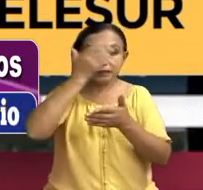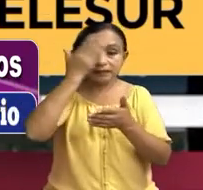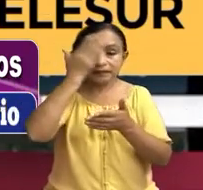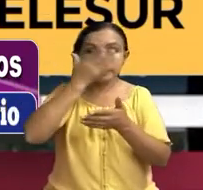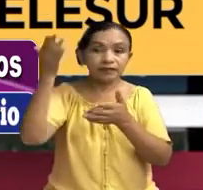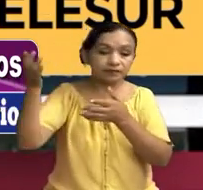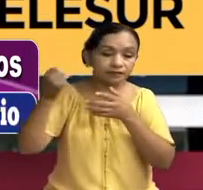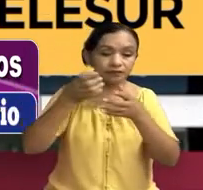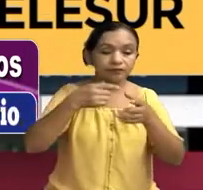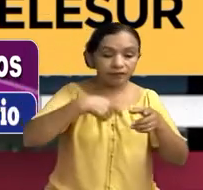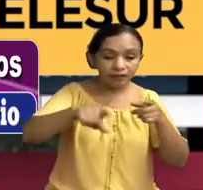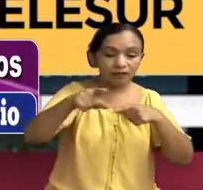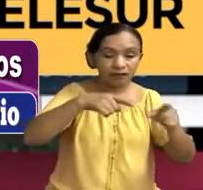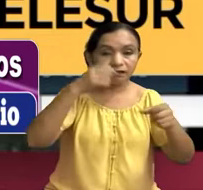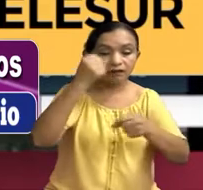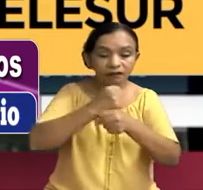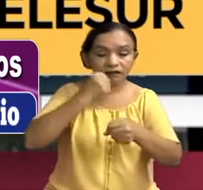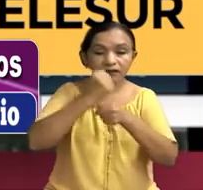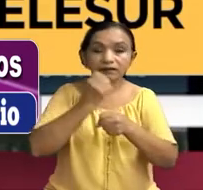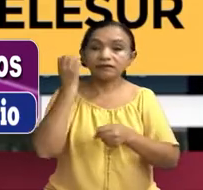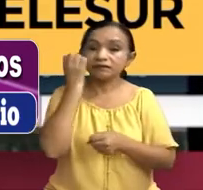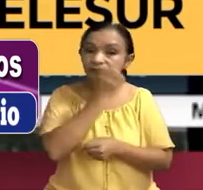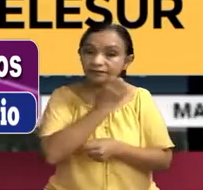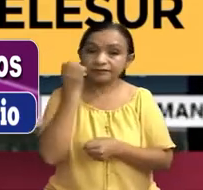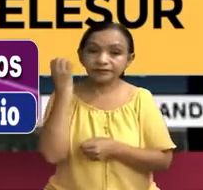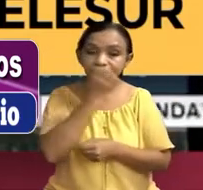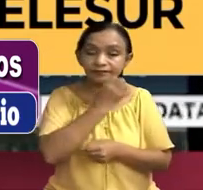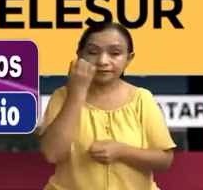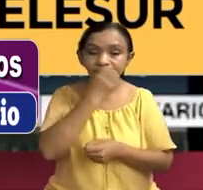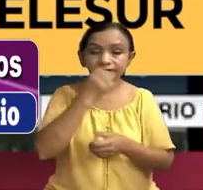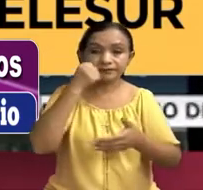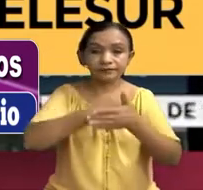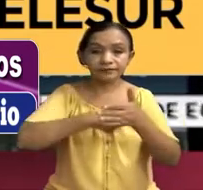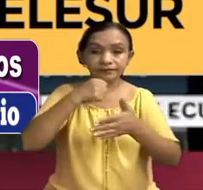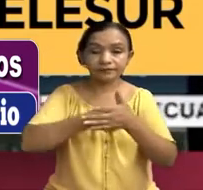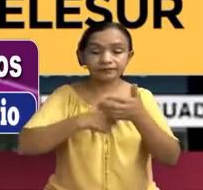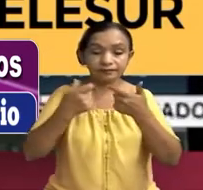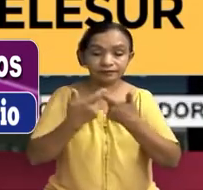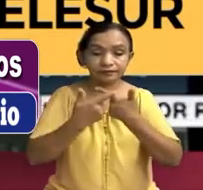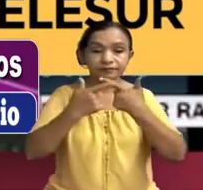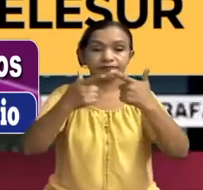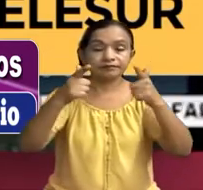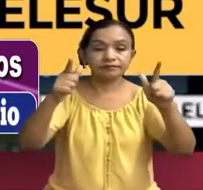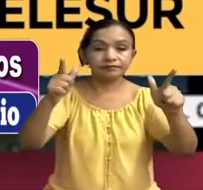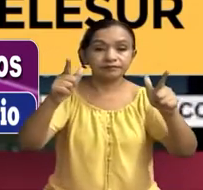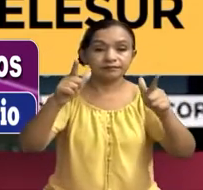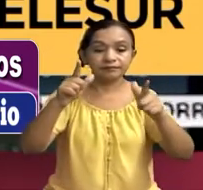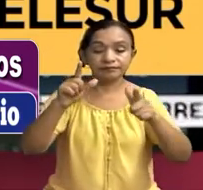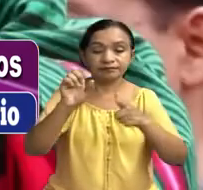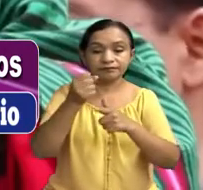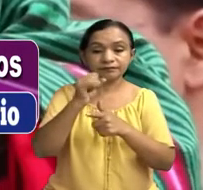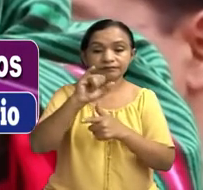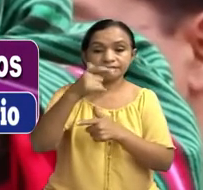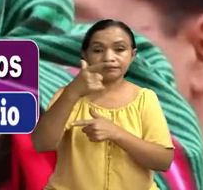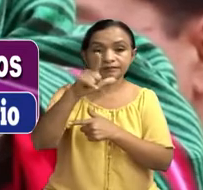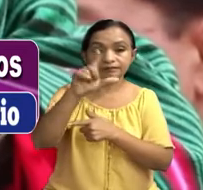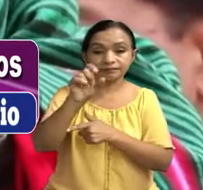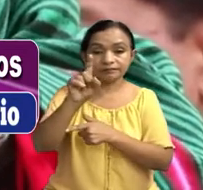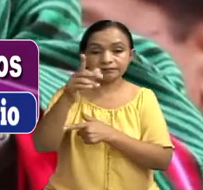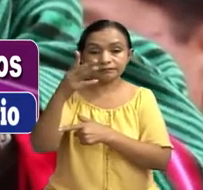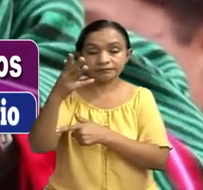negra. Claro. Que igualmente fue parte de las luchas también por la independencia a inicios del siglo XIX. Pero